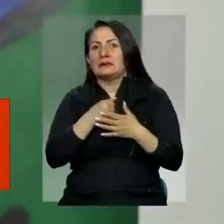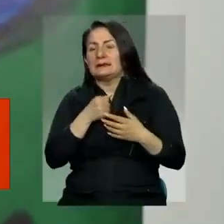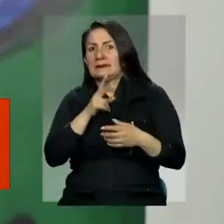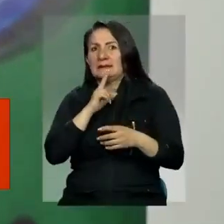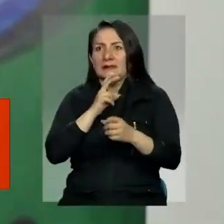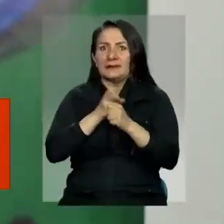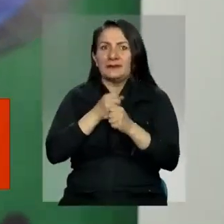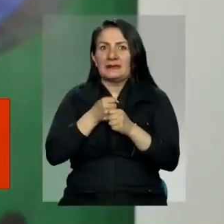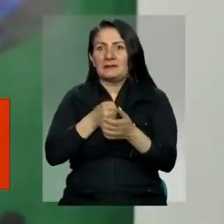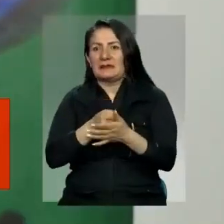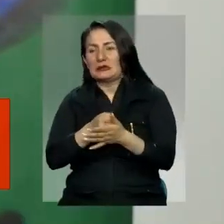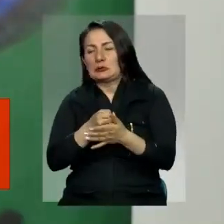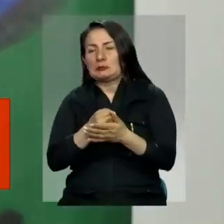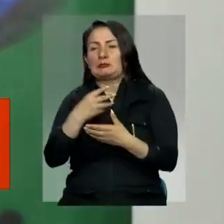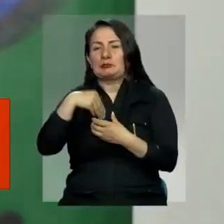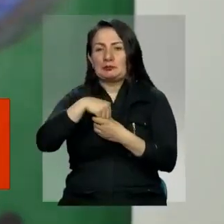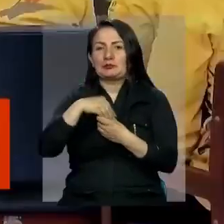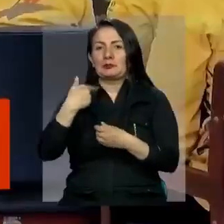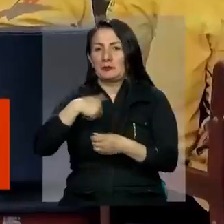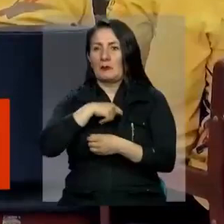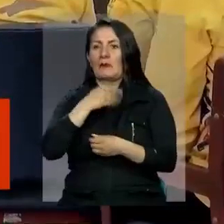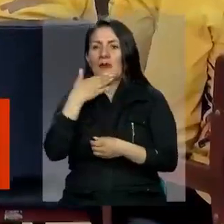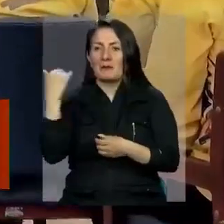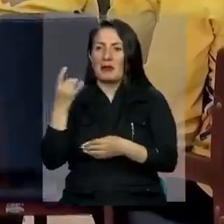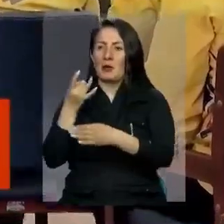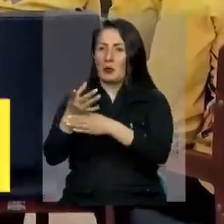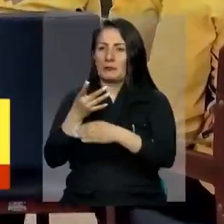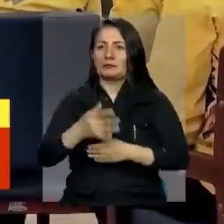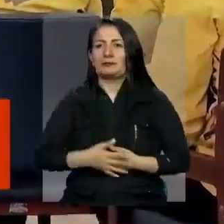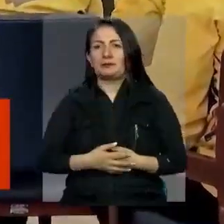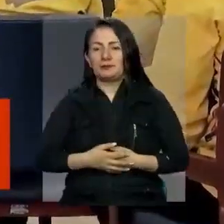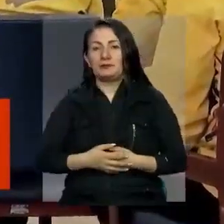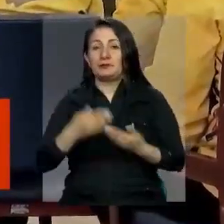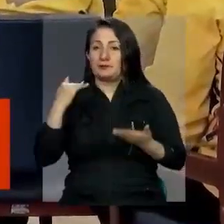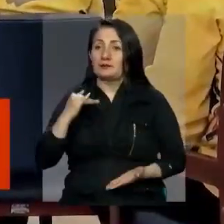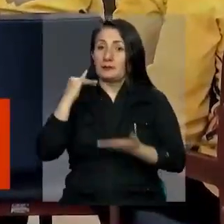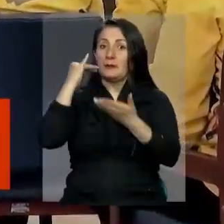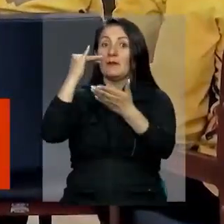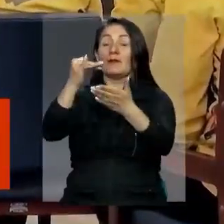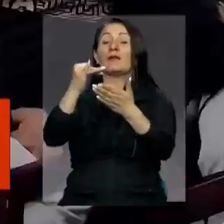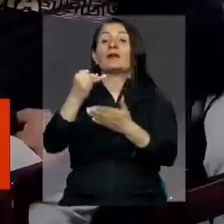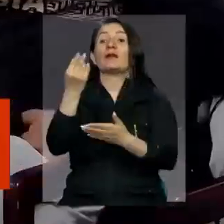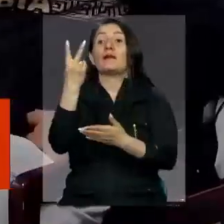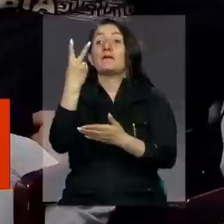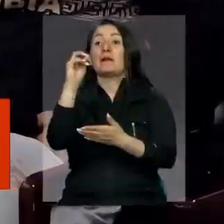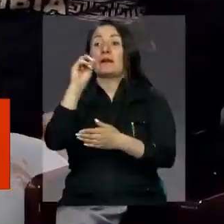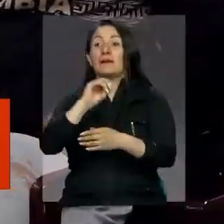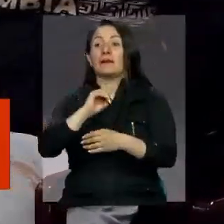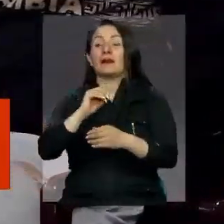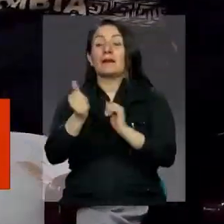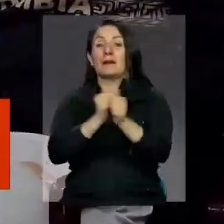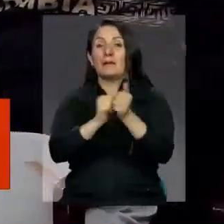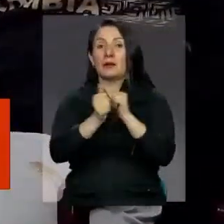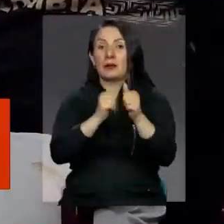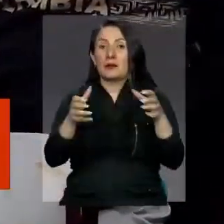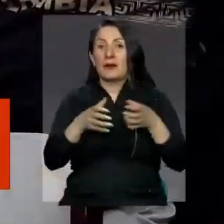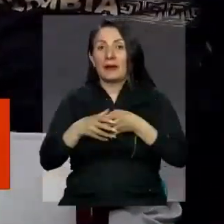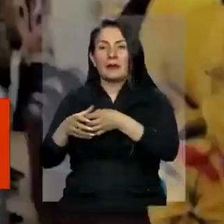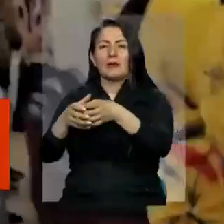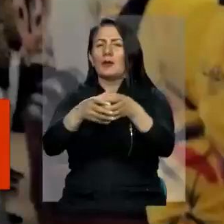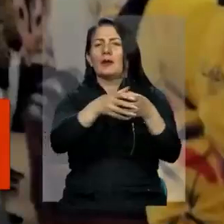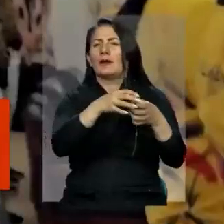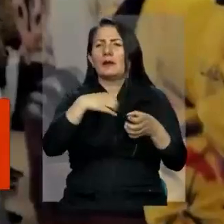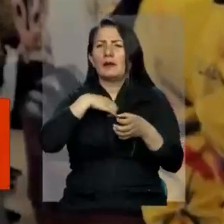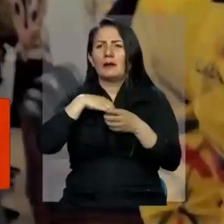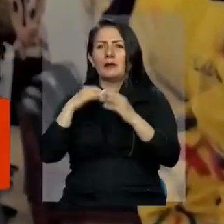incluyo, pero vamos a dar lo mejor. Hicieron presencia en la entrega del pabellón 20 deportistas del equipo colombiano, que además tiene